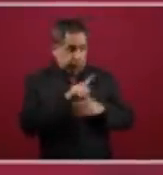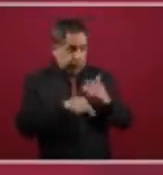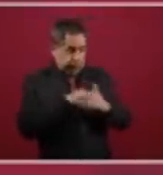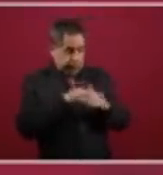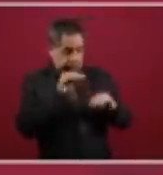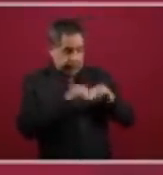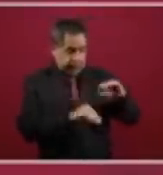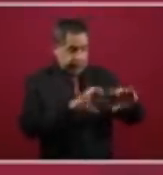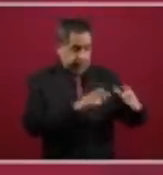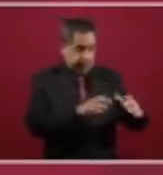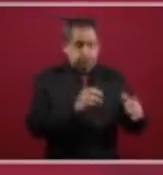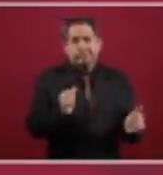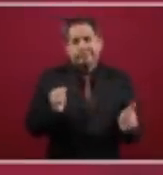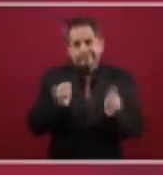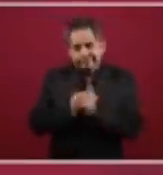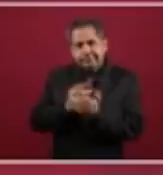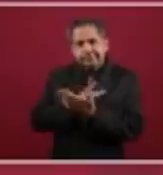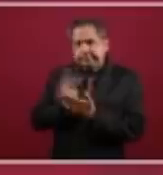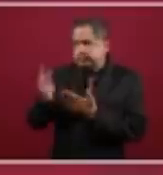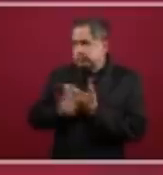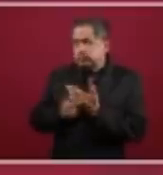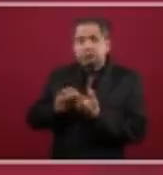el programa de